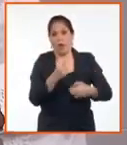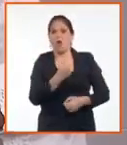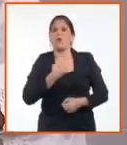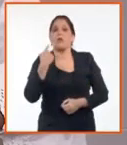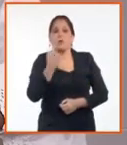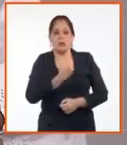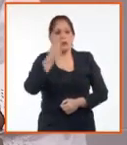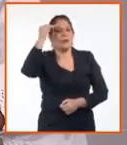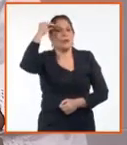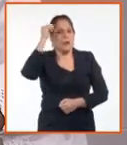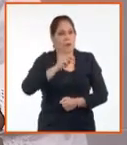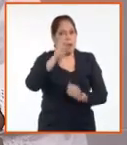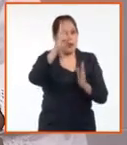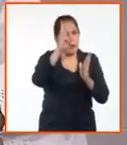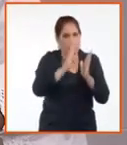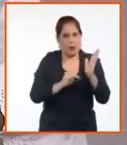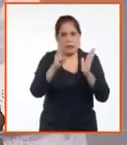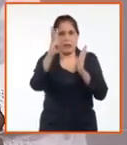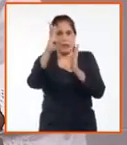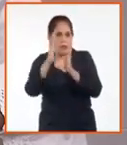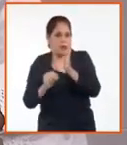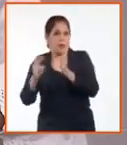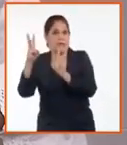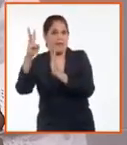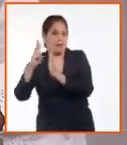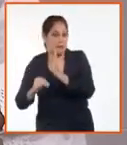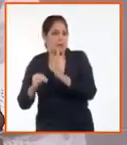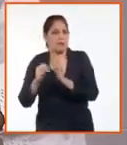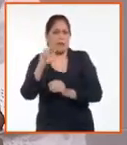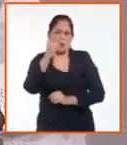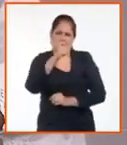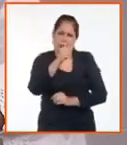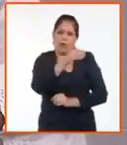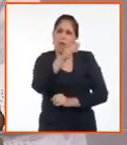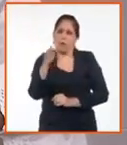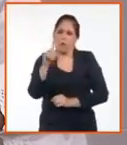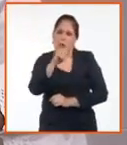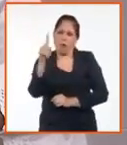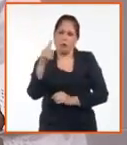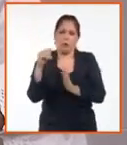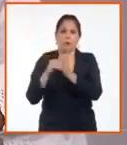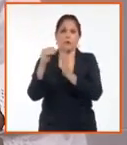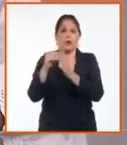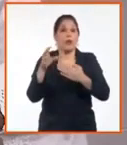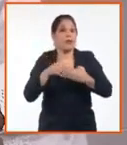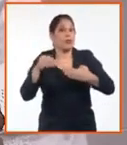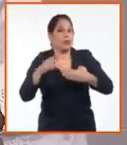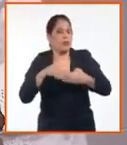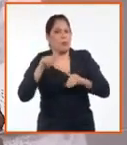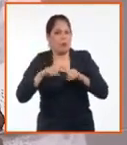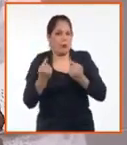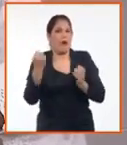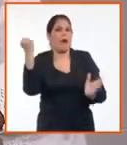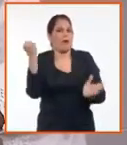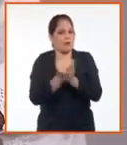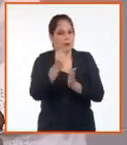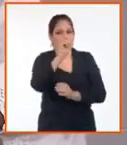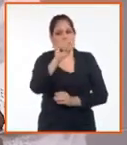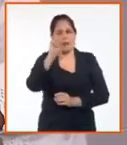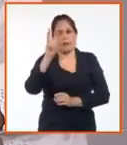trimestralmente necesitando entre 10 y 11 millones de dólares para poder garantizar estos 63